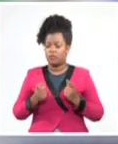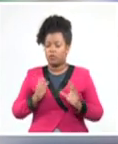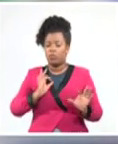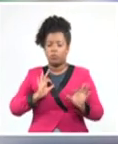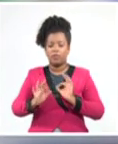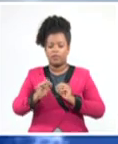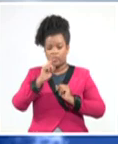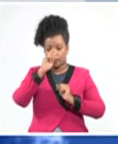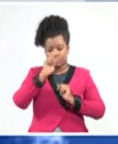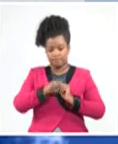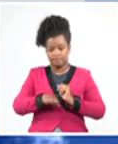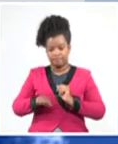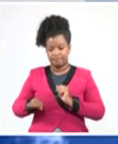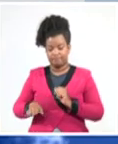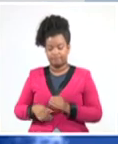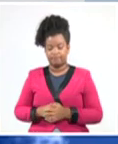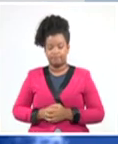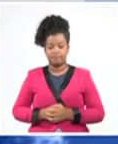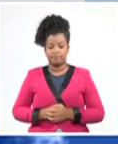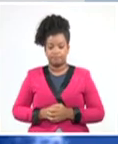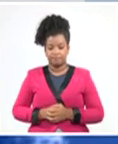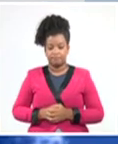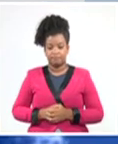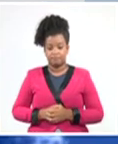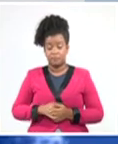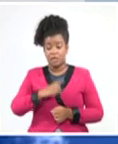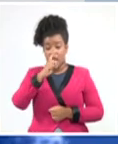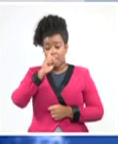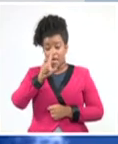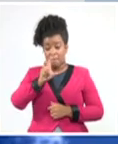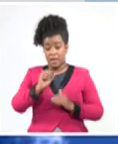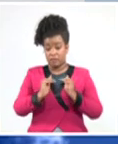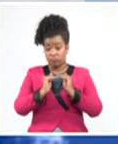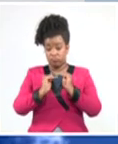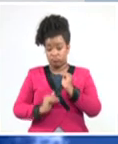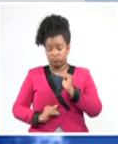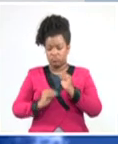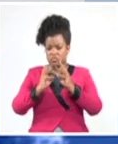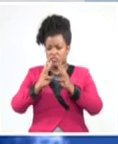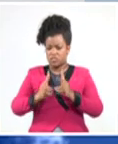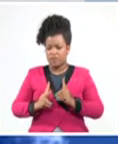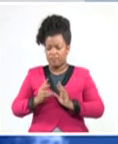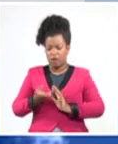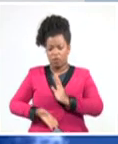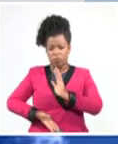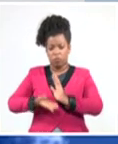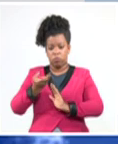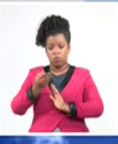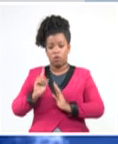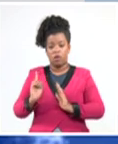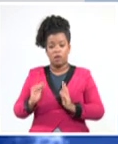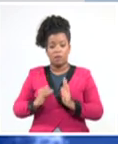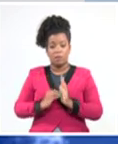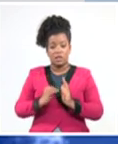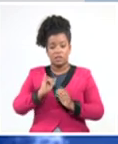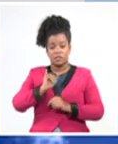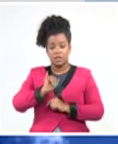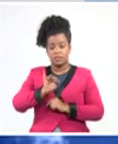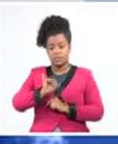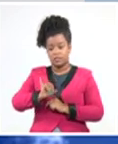los cuidados menores de 20 años una cifra superior a la del día de ayer mil 665